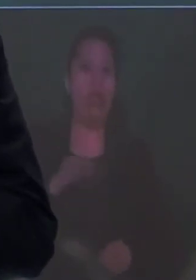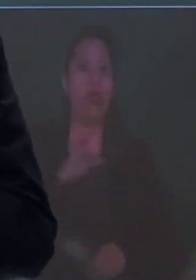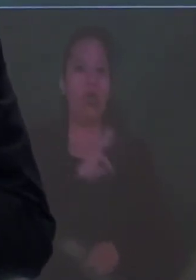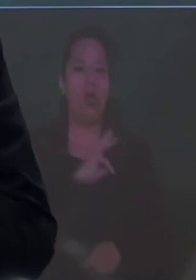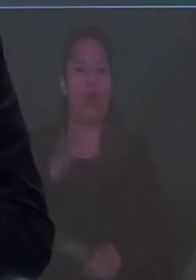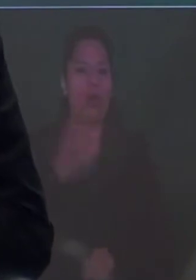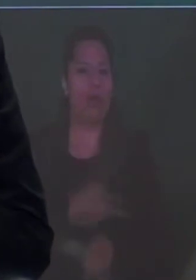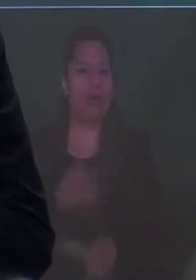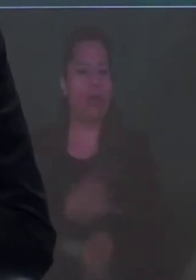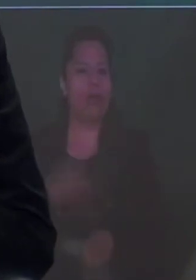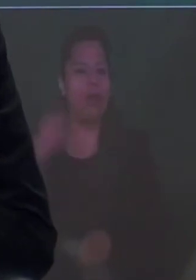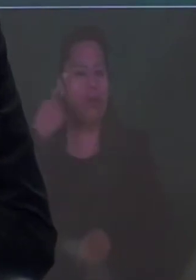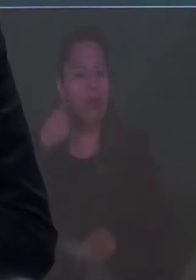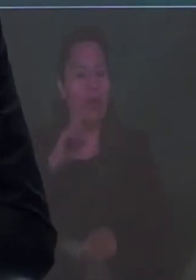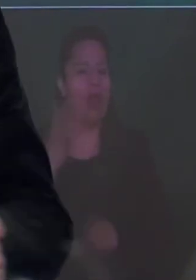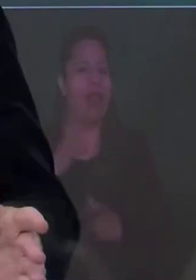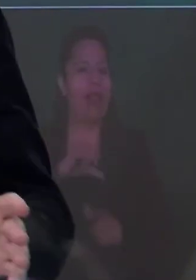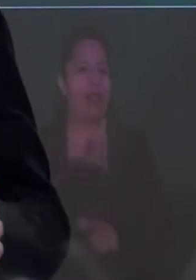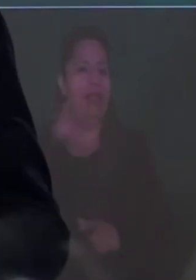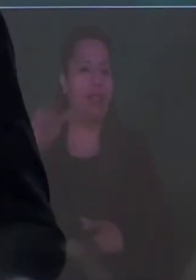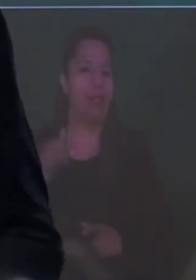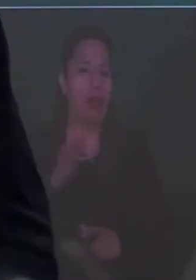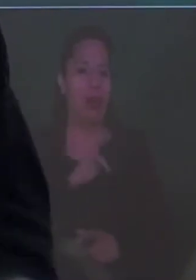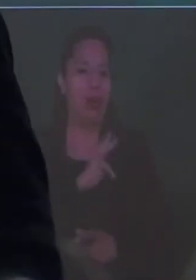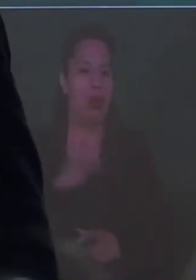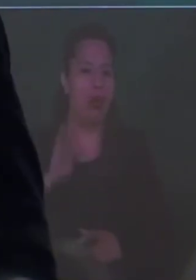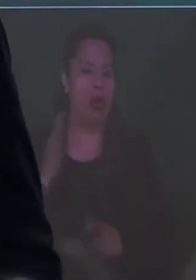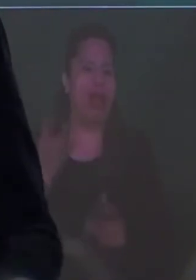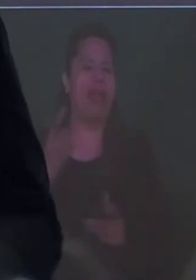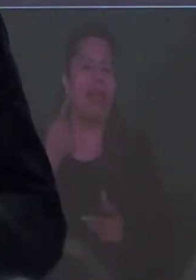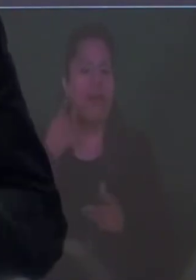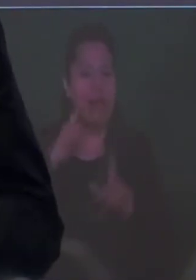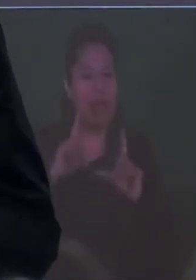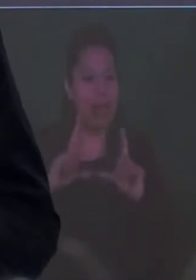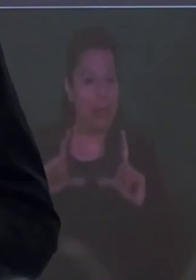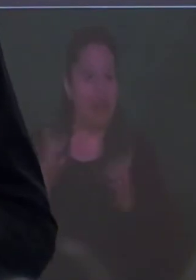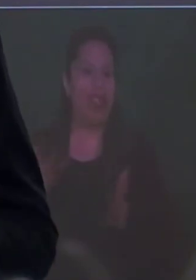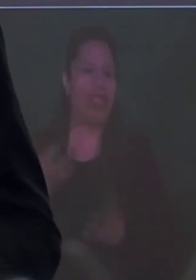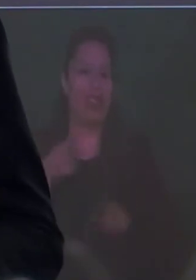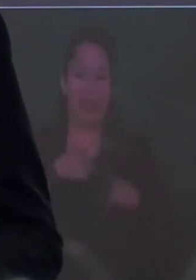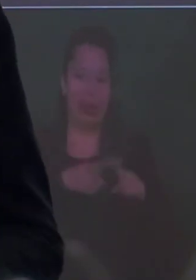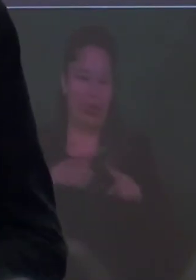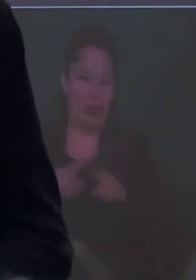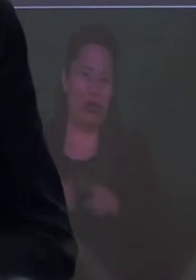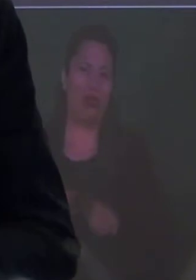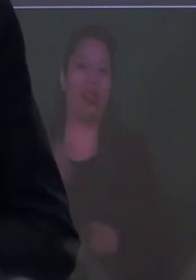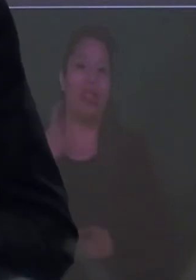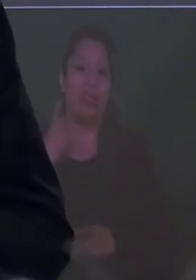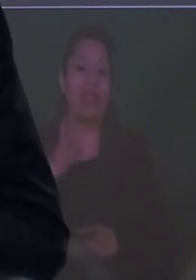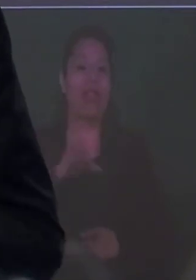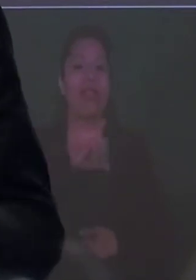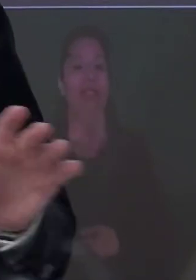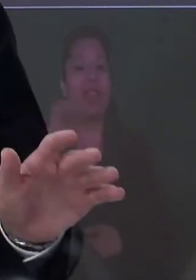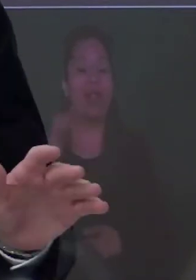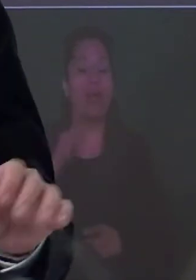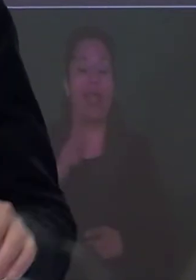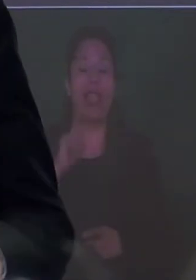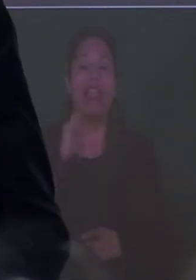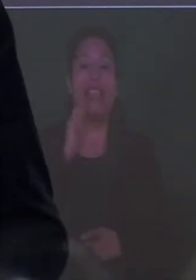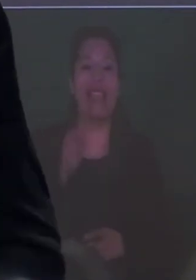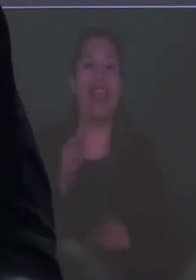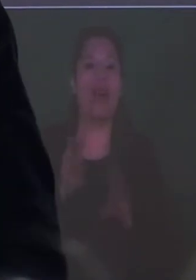para muchas décadas el riesgo que se ha advertido es que la excesiva militarización nos pueda traer consecuencias nefastas